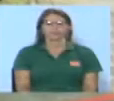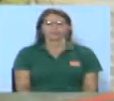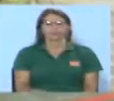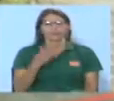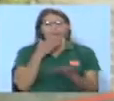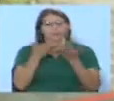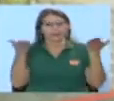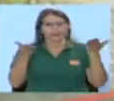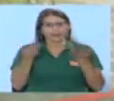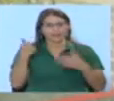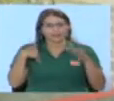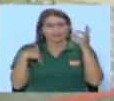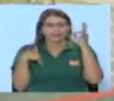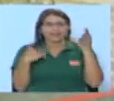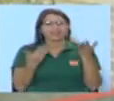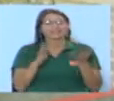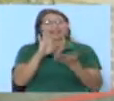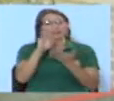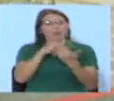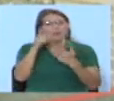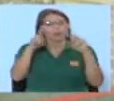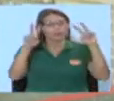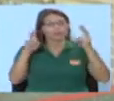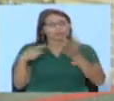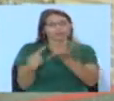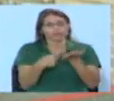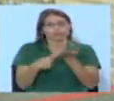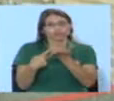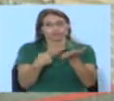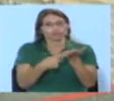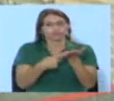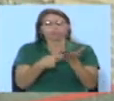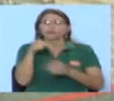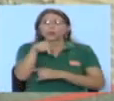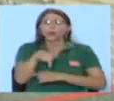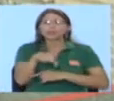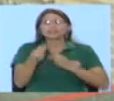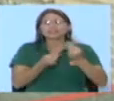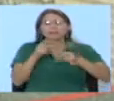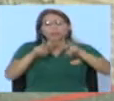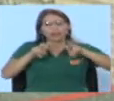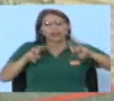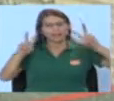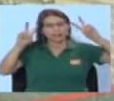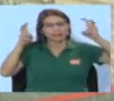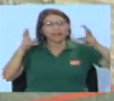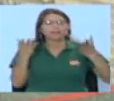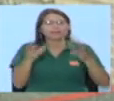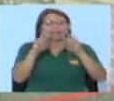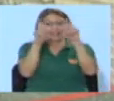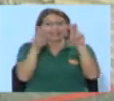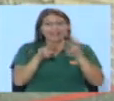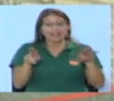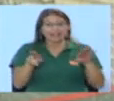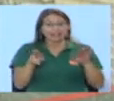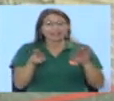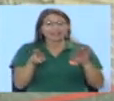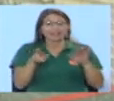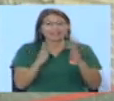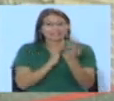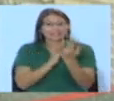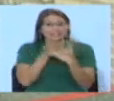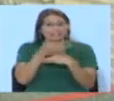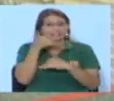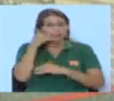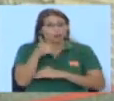Bienvenidos y bienvenidas a su programa Sobre la Mesa. Hoy estamos analizando el tema de Internet celular, negocio o